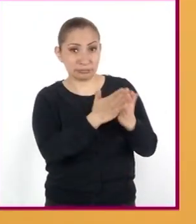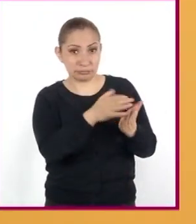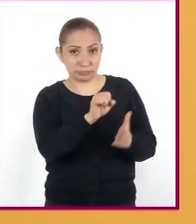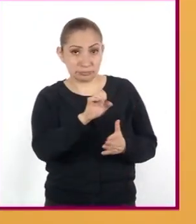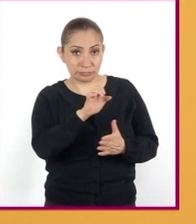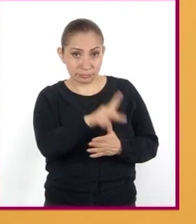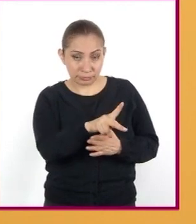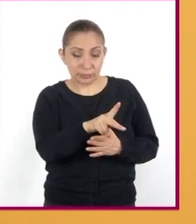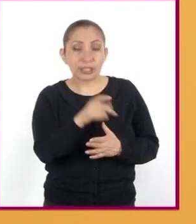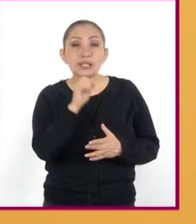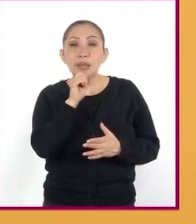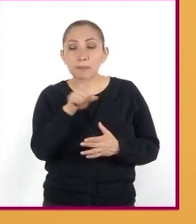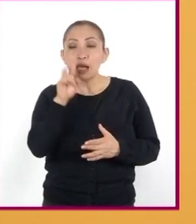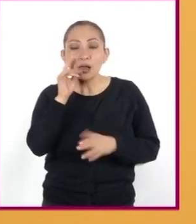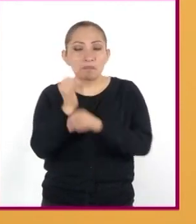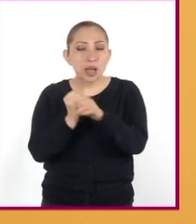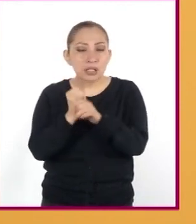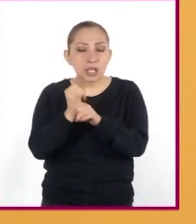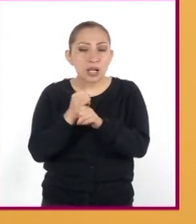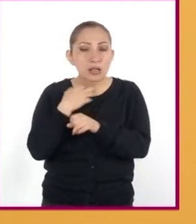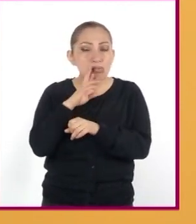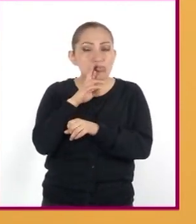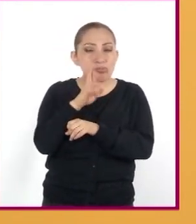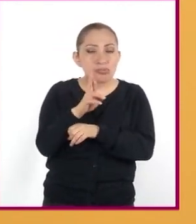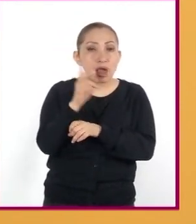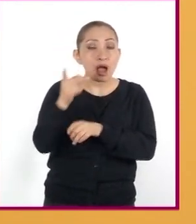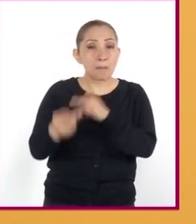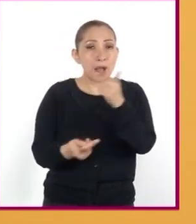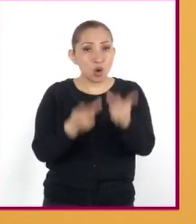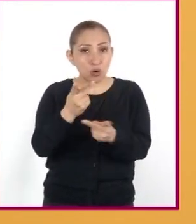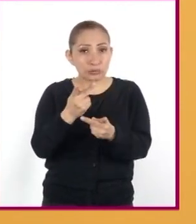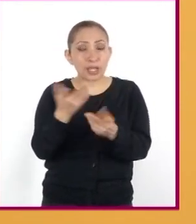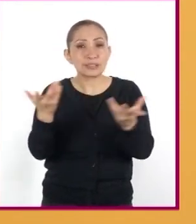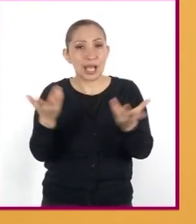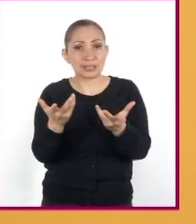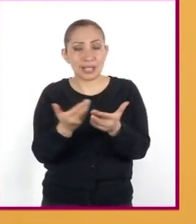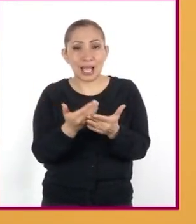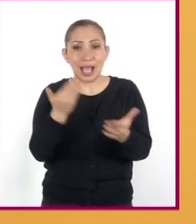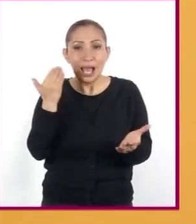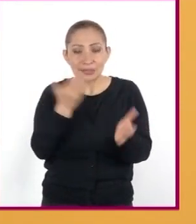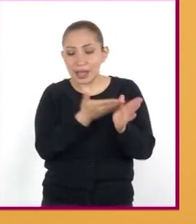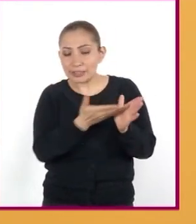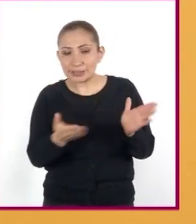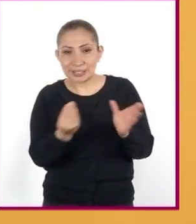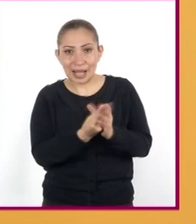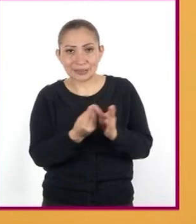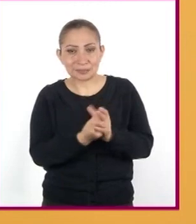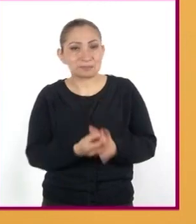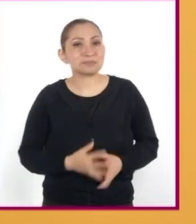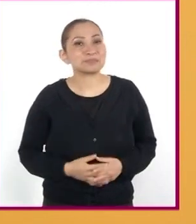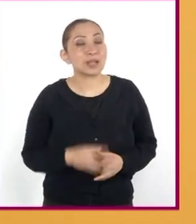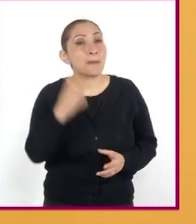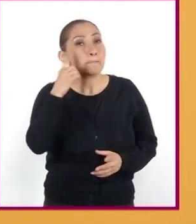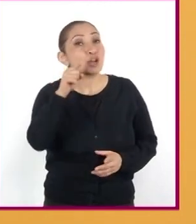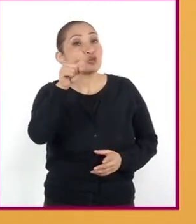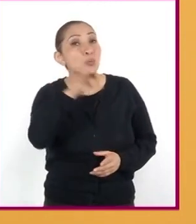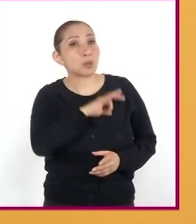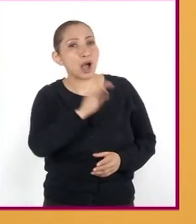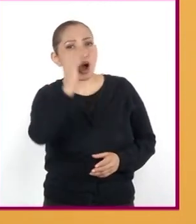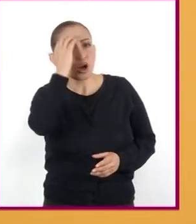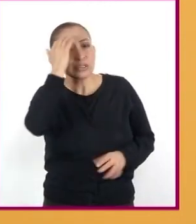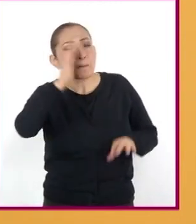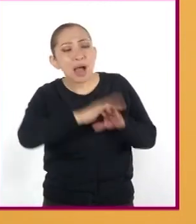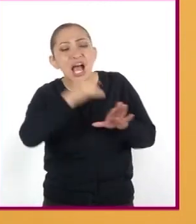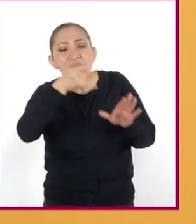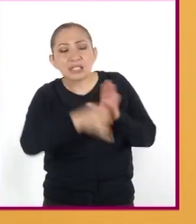de texto, así como investigar y resolver las preguntas que se realizaron a lo largo de esta sesión, para que puedan conocer